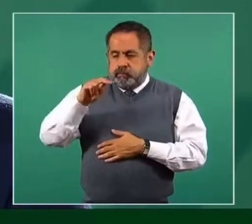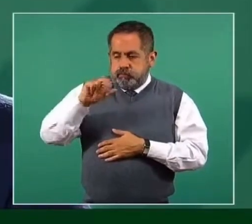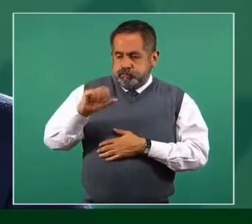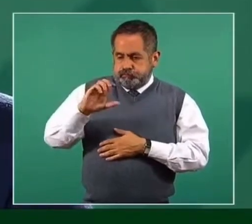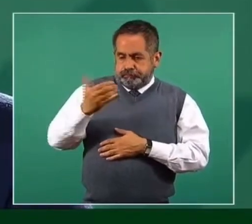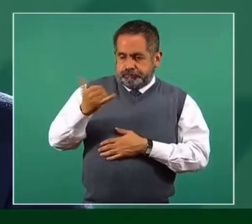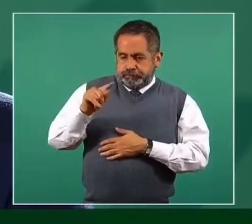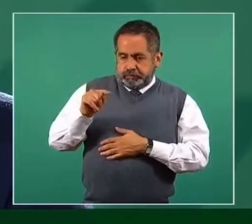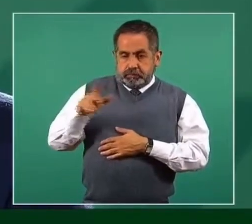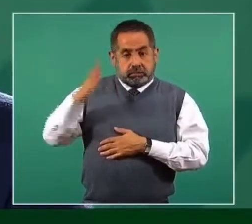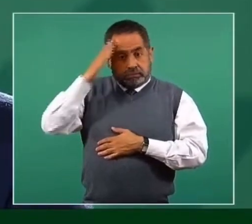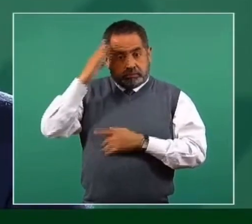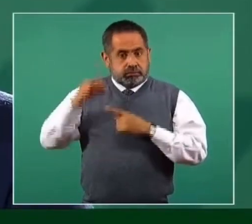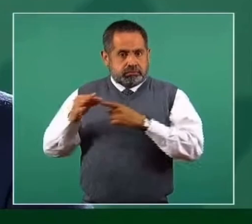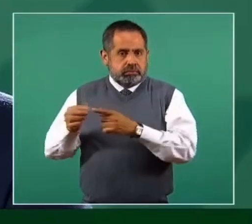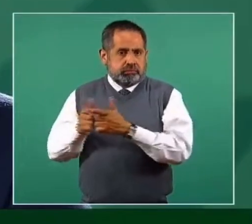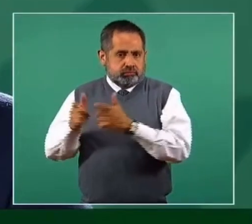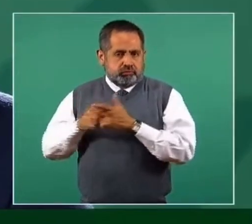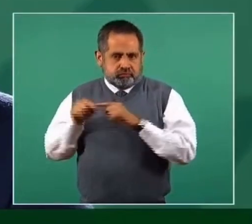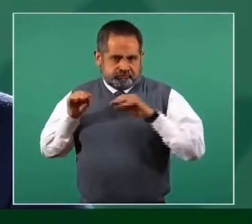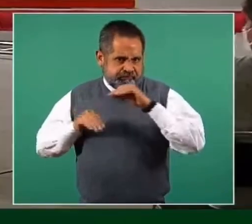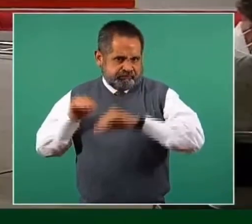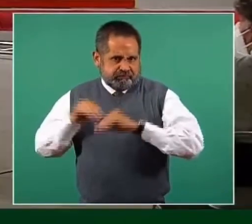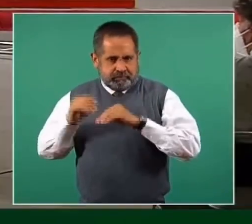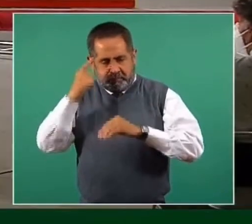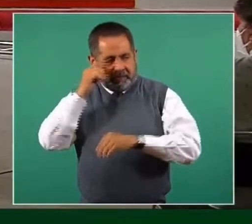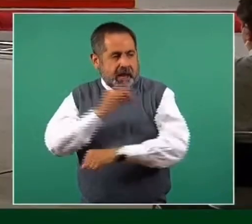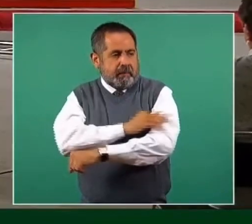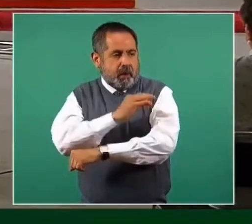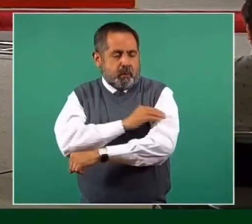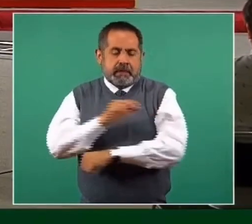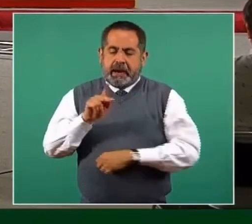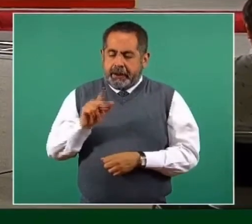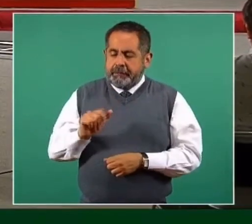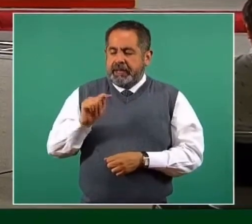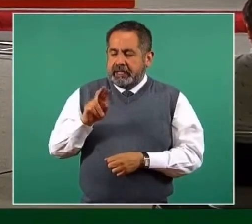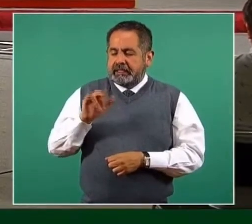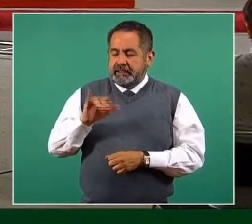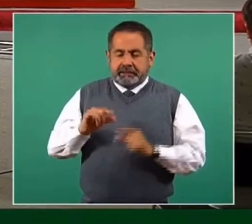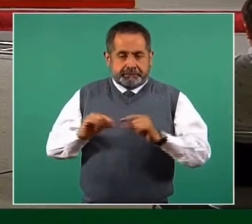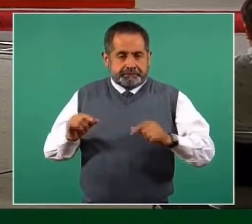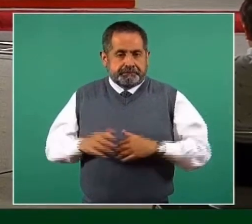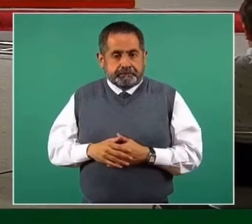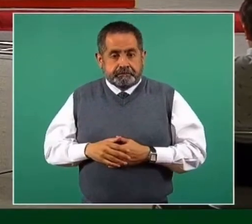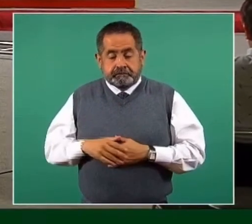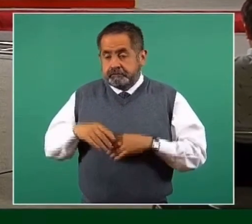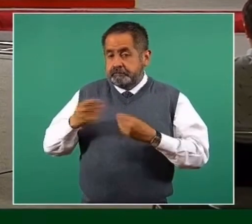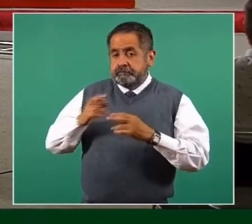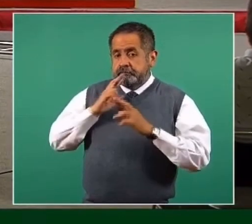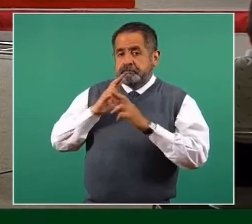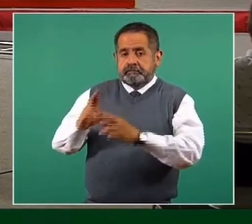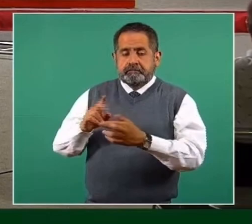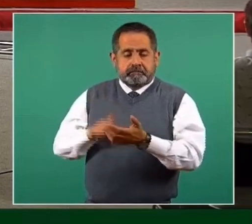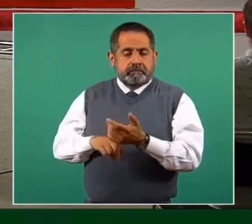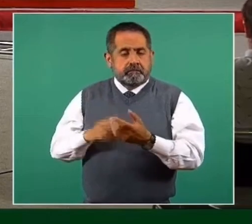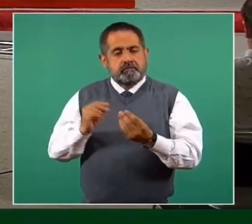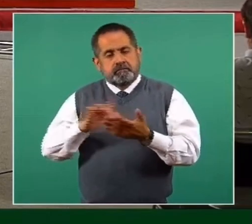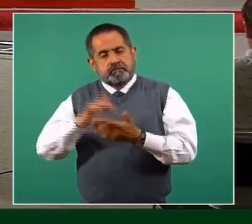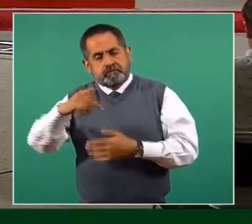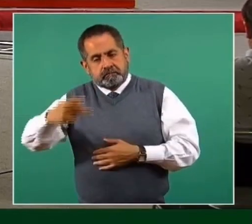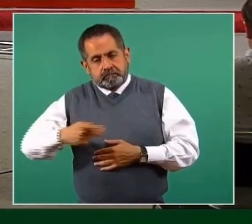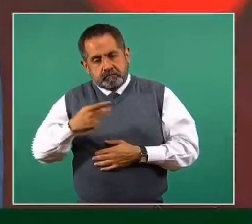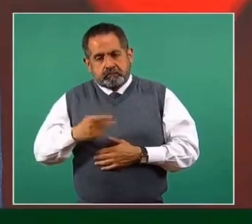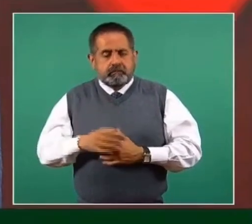científica de este proyecto de la vacuna patria. Entonces, solo para recapitular y no dejar sin respuesta a Alexandro, muchas gracias por su